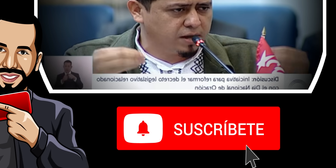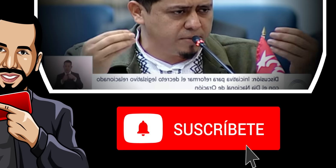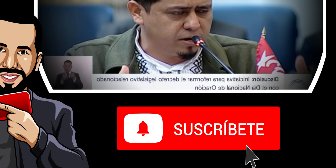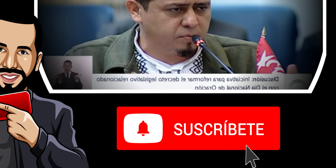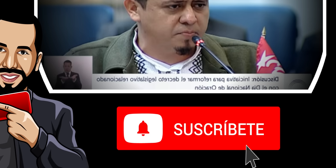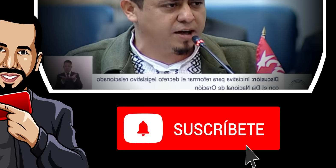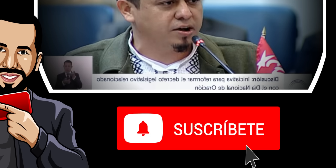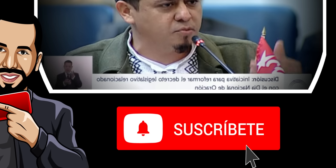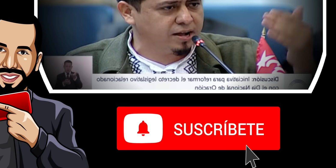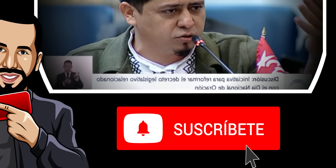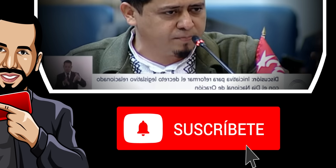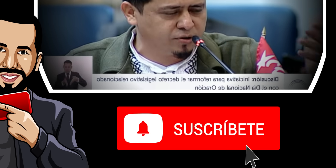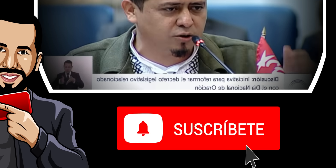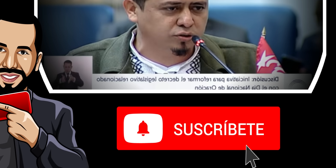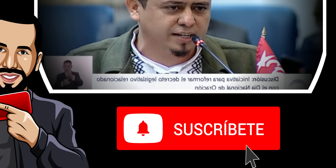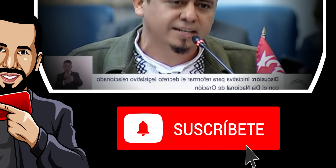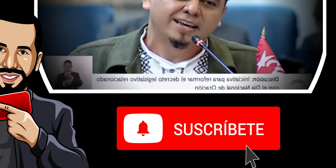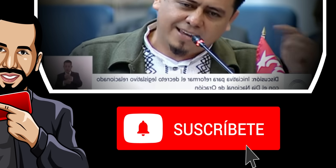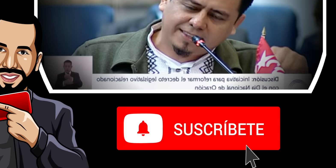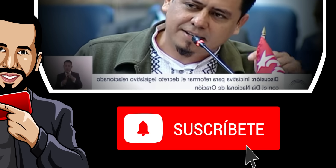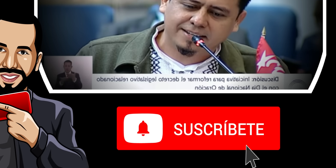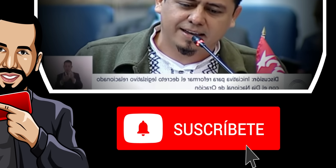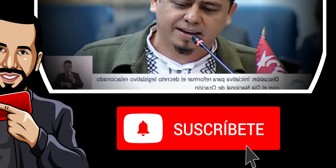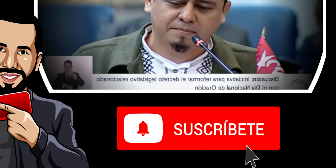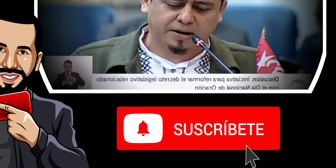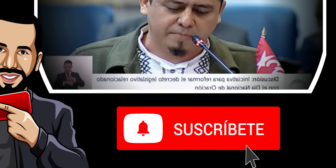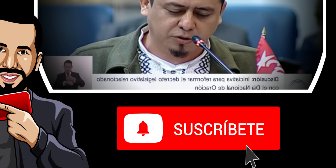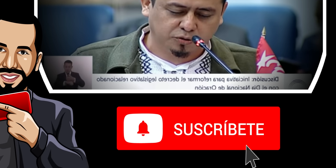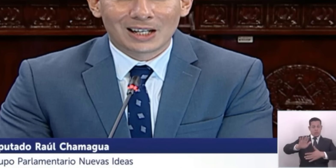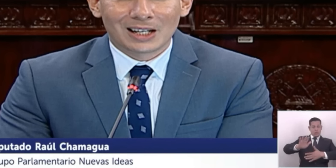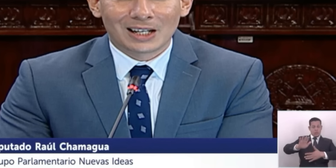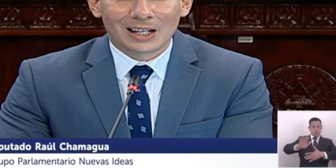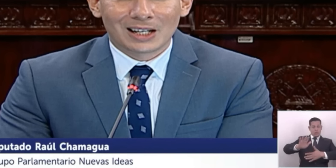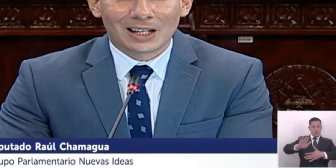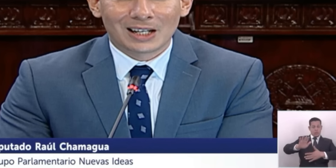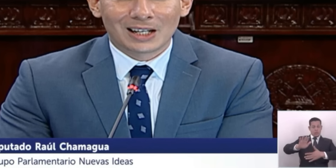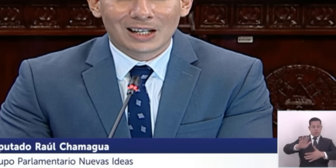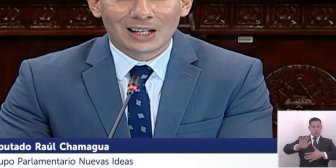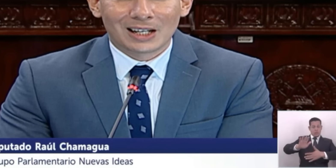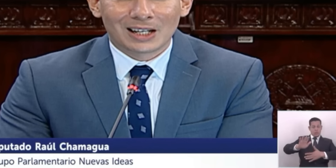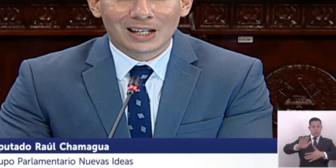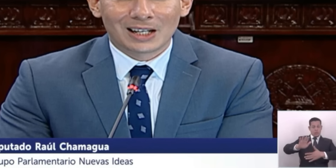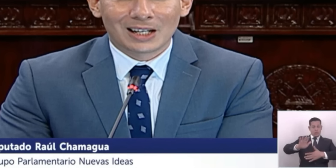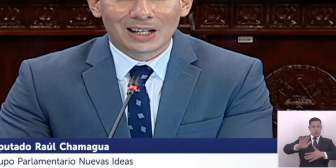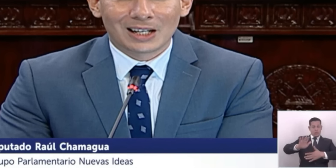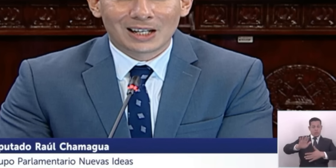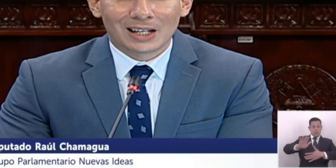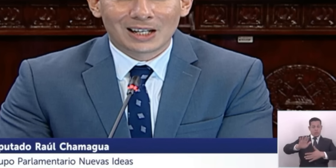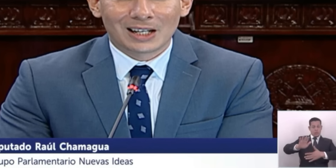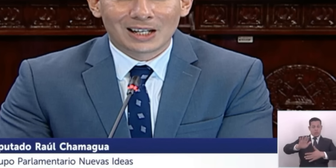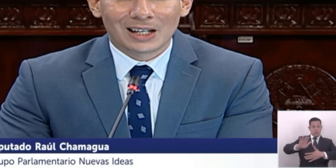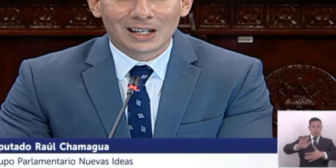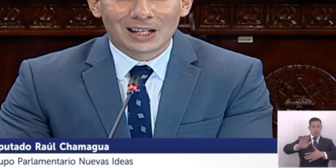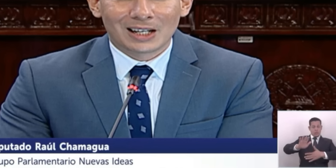por los caminos apropiados, hagamos las cosas por las rutas ya establecidas en este Parlamento. Bueno, él mencionaba que no quiere, o sea,